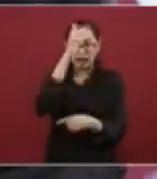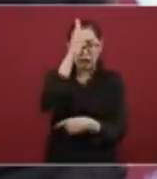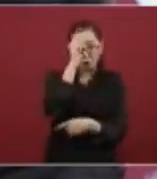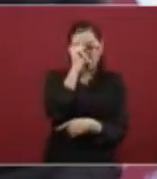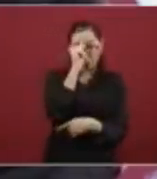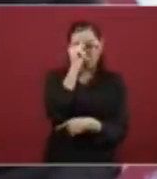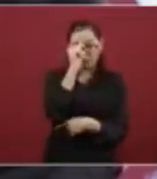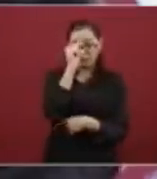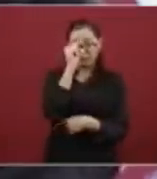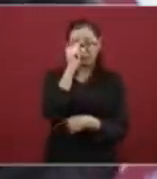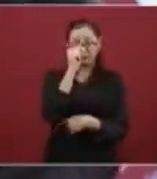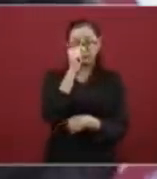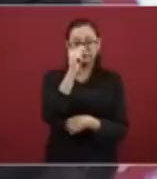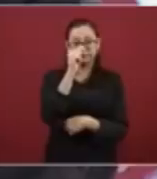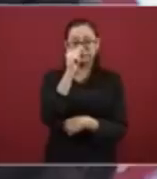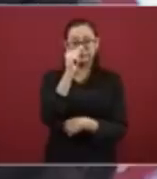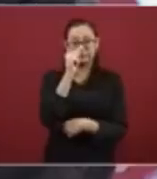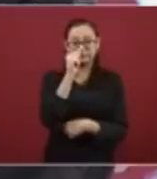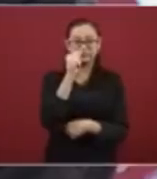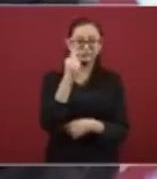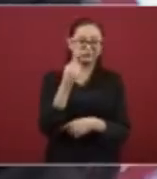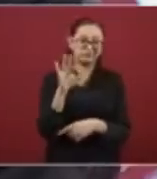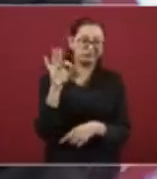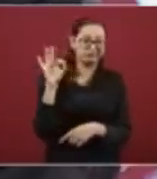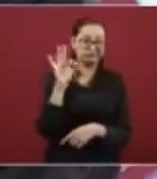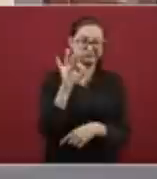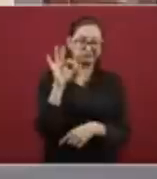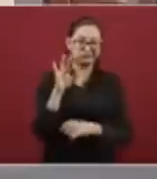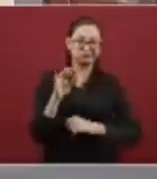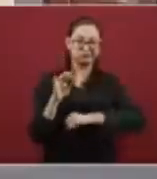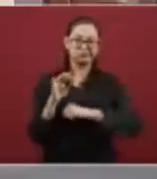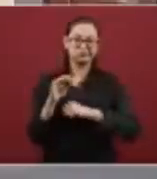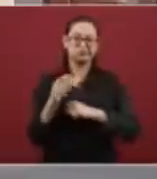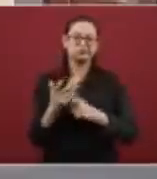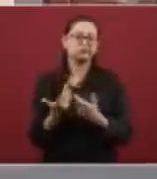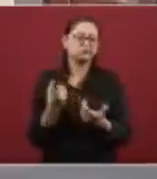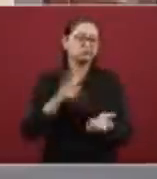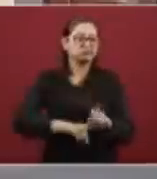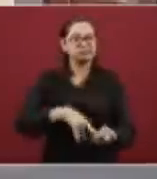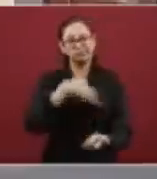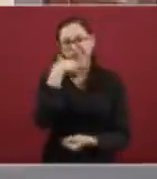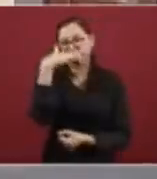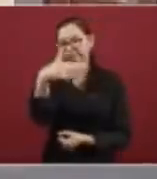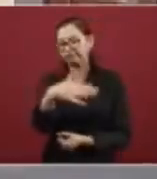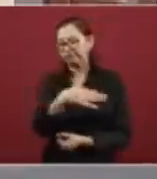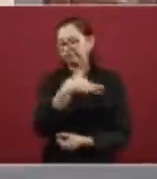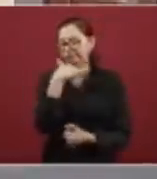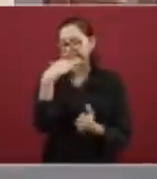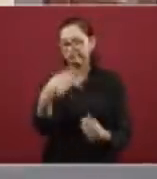y con influyentismo y con corrupción de por medio.